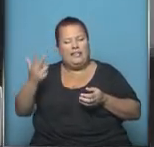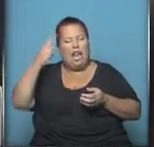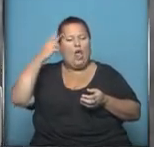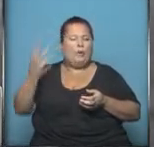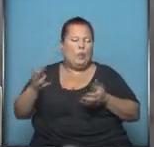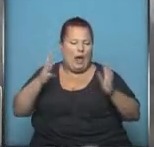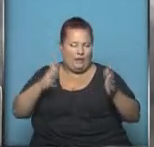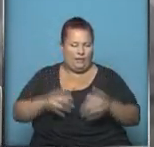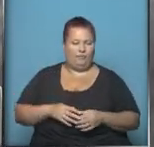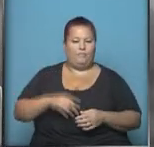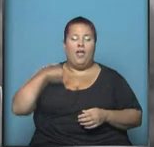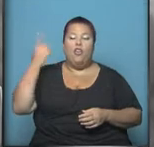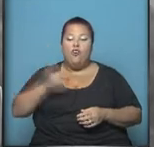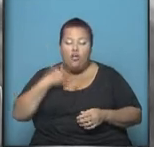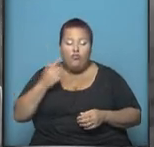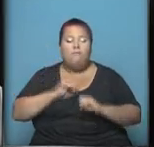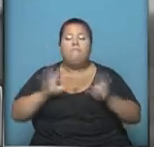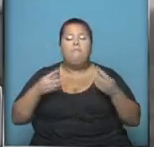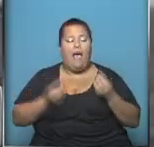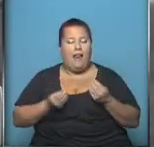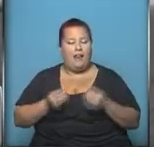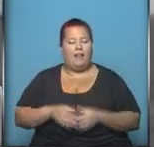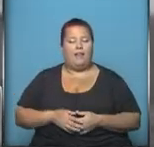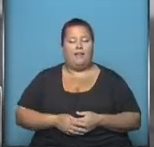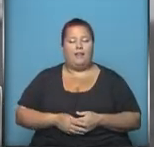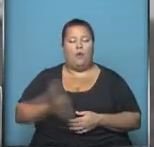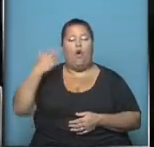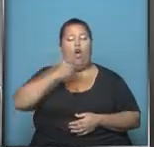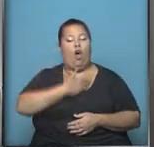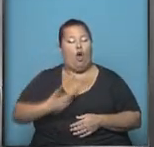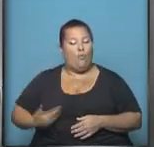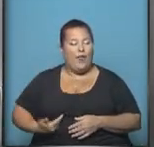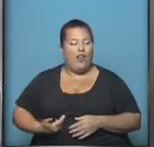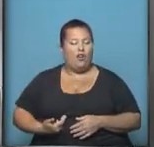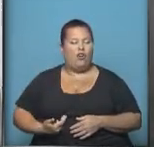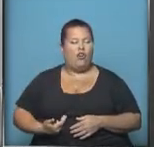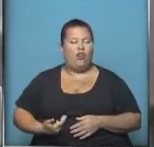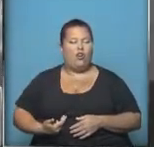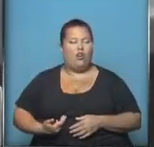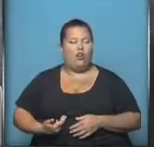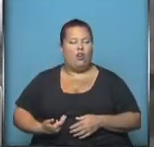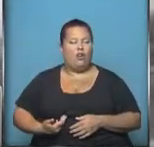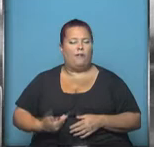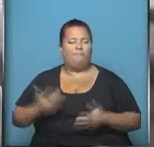años nos perjudica ya a partir del gobierno de d